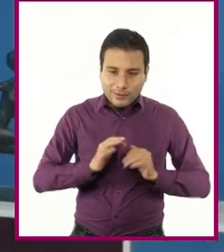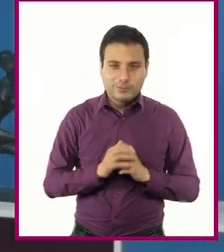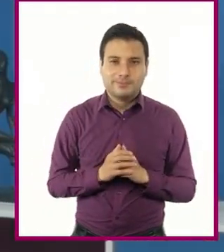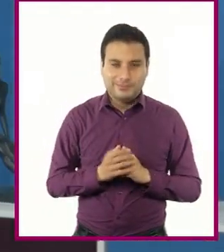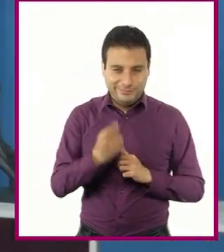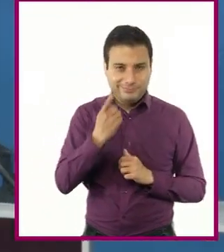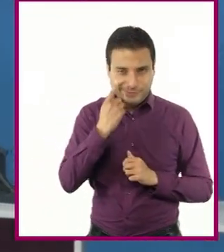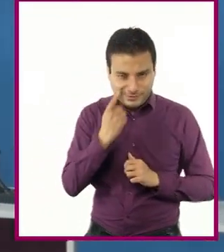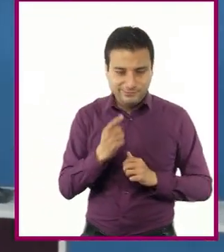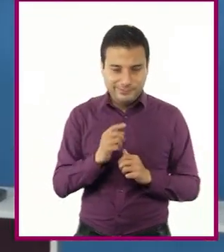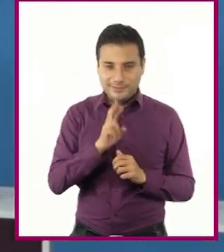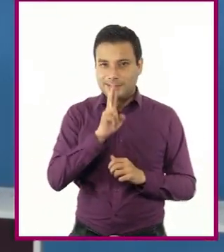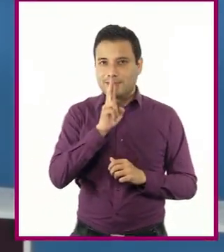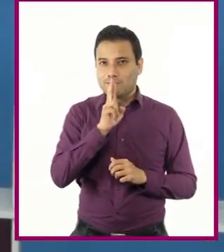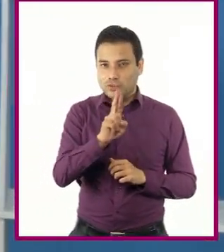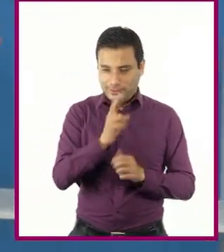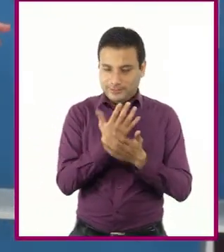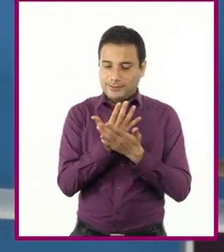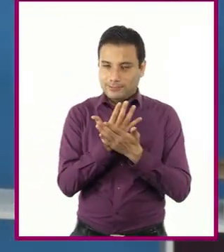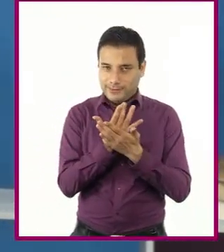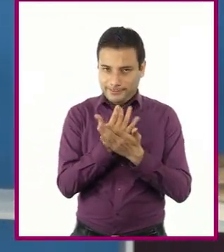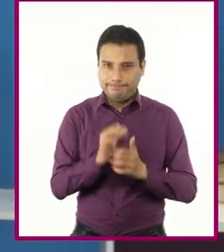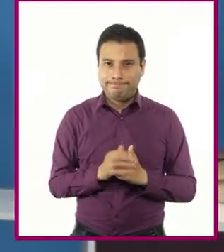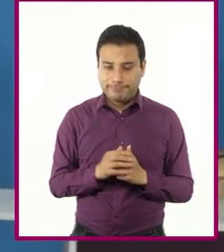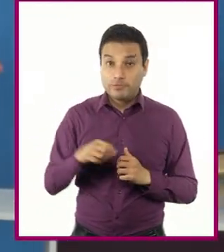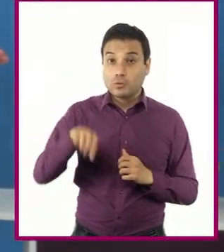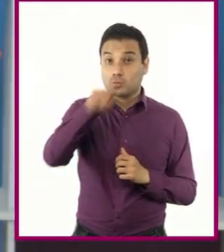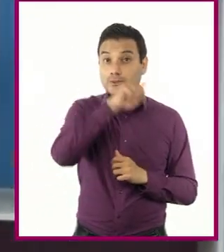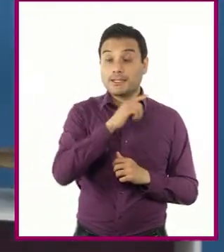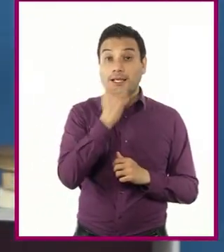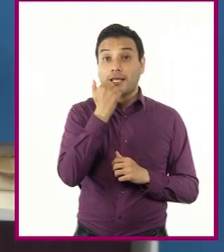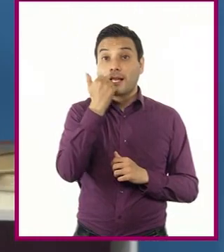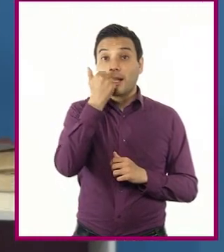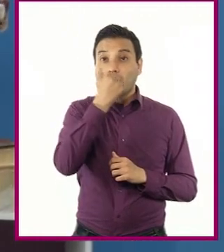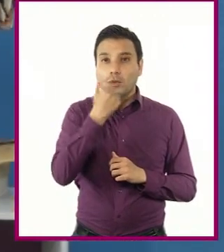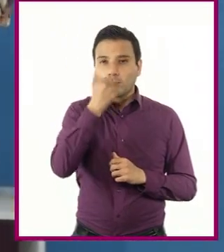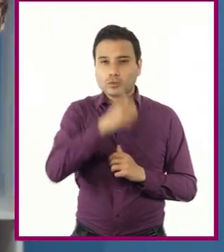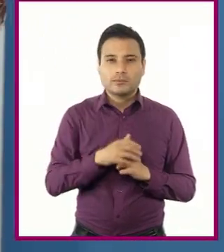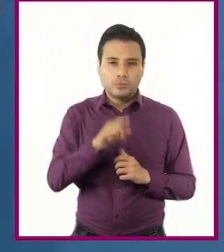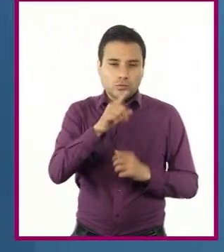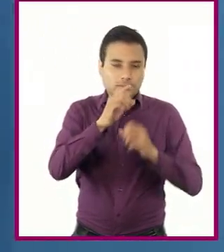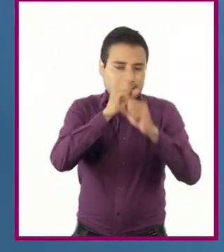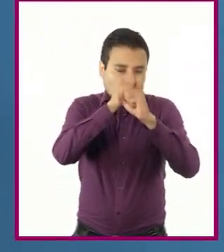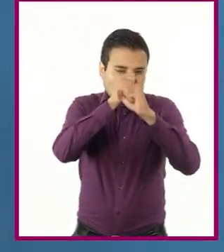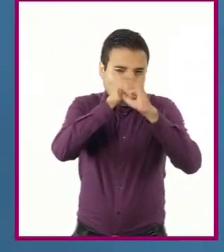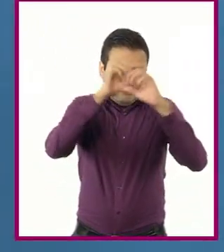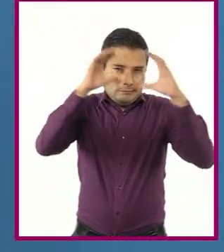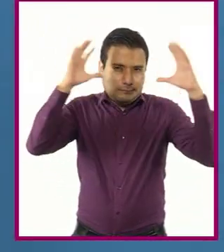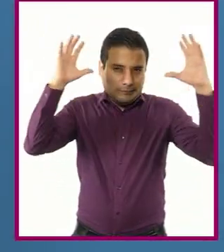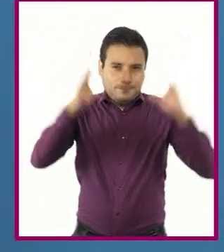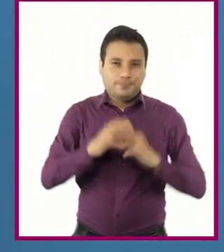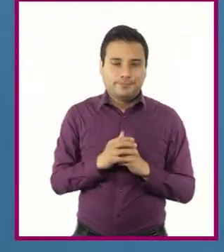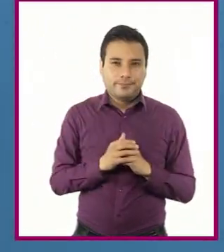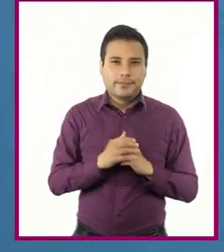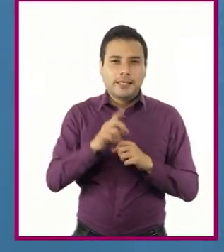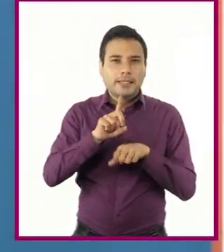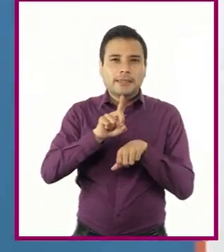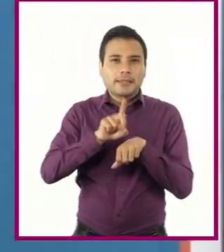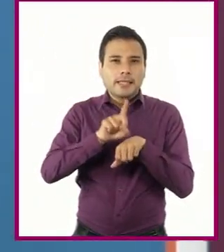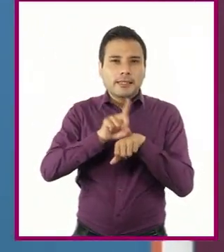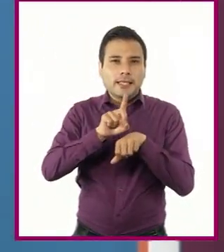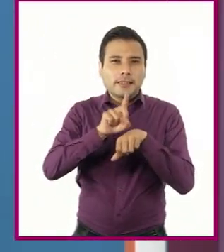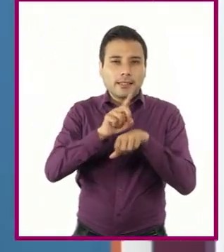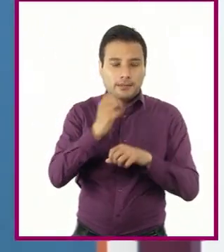de responder a la pregunta, les pido a nuestras alumnas y alumnos que traten de imaginar que su día a día está severamente